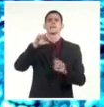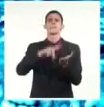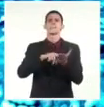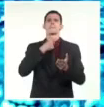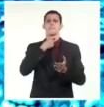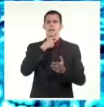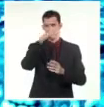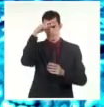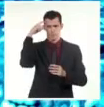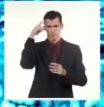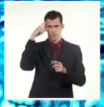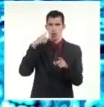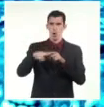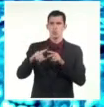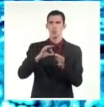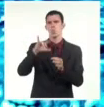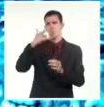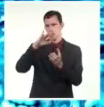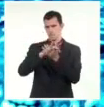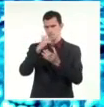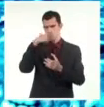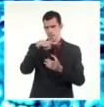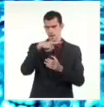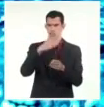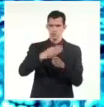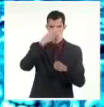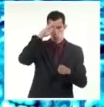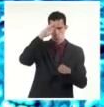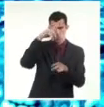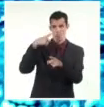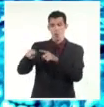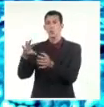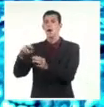desde Guamá en Santiago de Cuba hasta Caimanera en